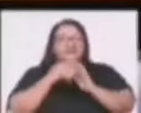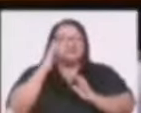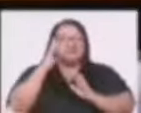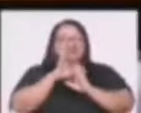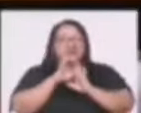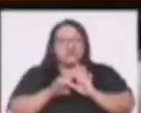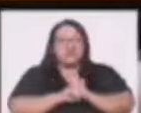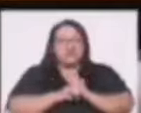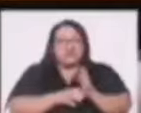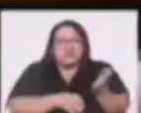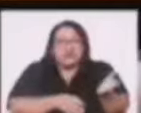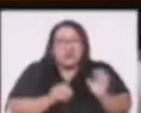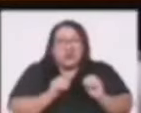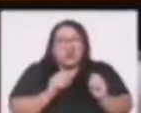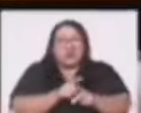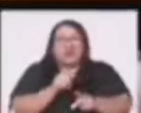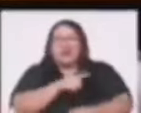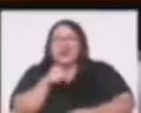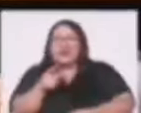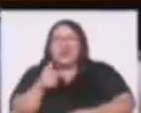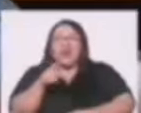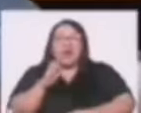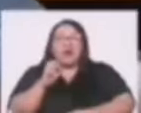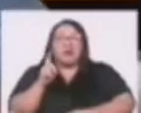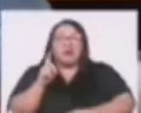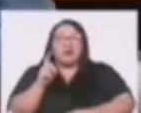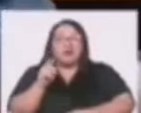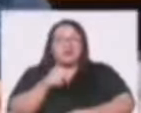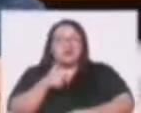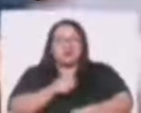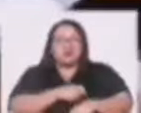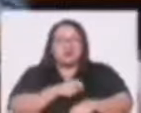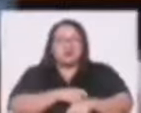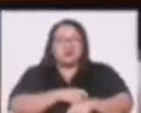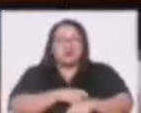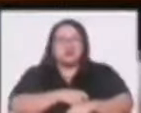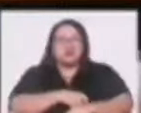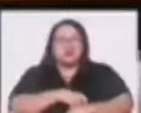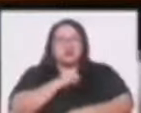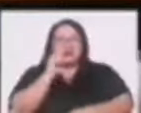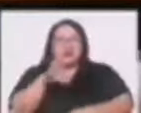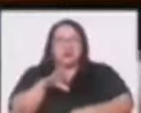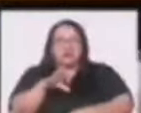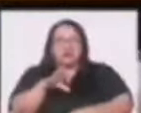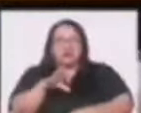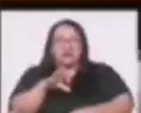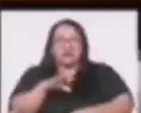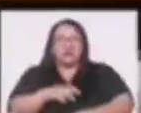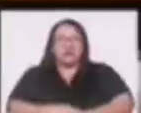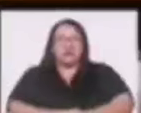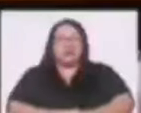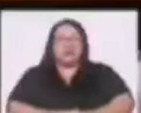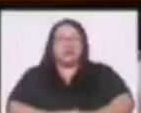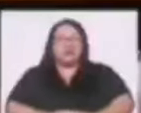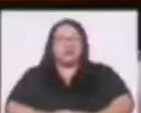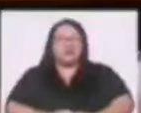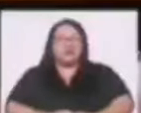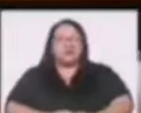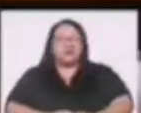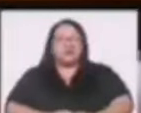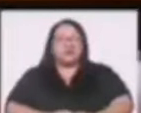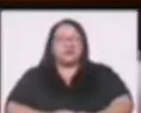constitucional, o también ante el Samuel Abad, que en otro momento señala y dice: